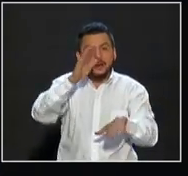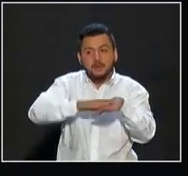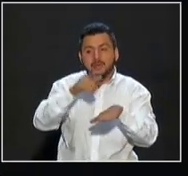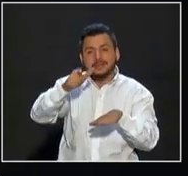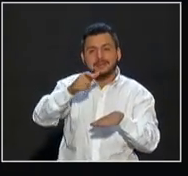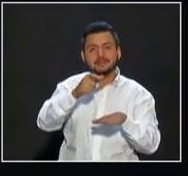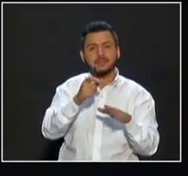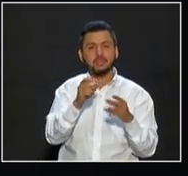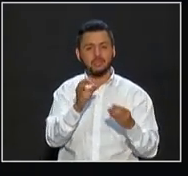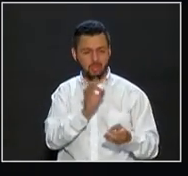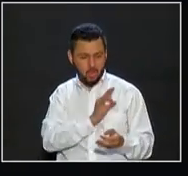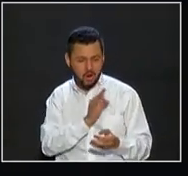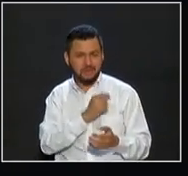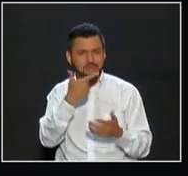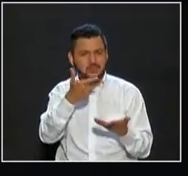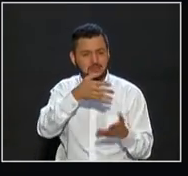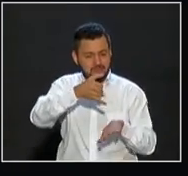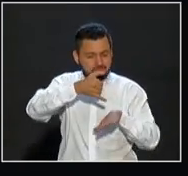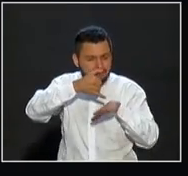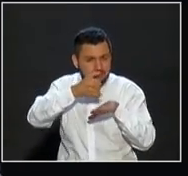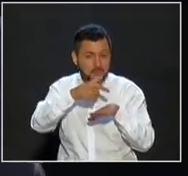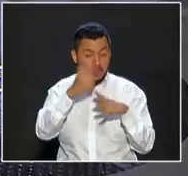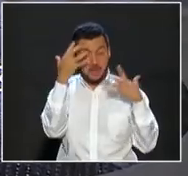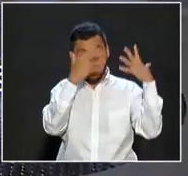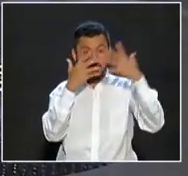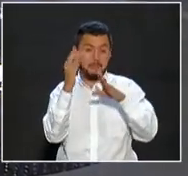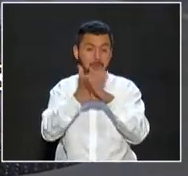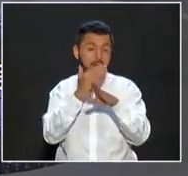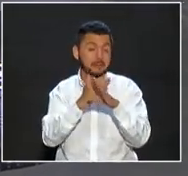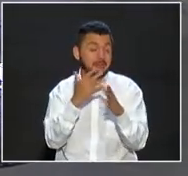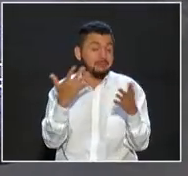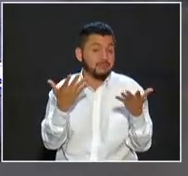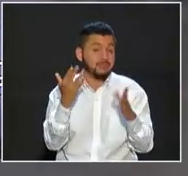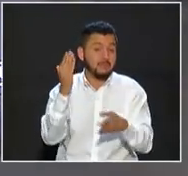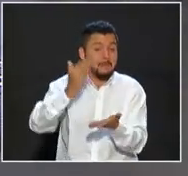planes y programas que sean coherentes y de futuro